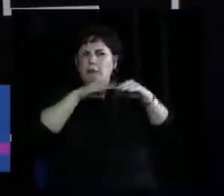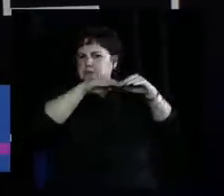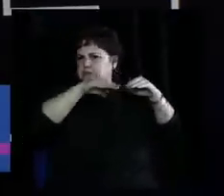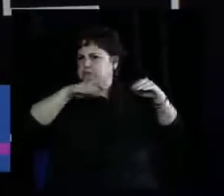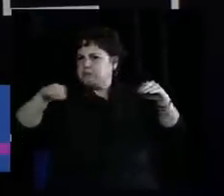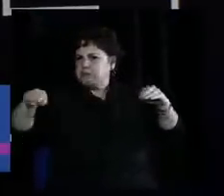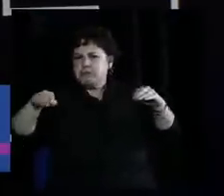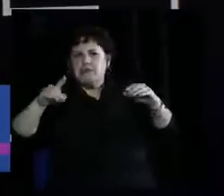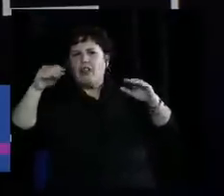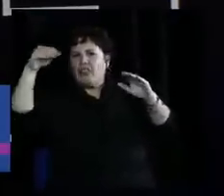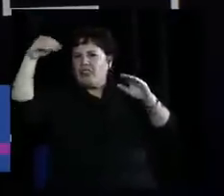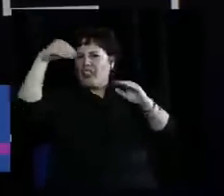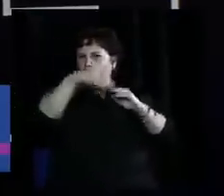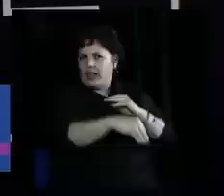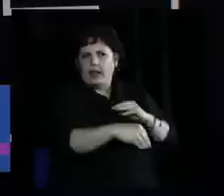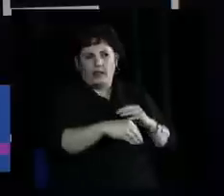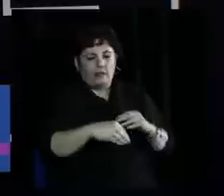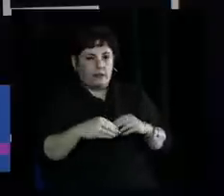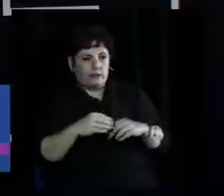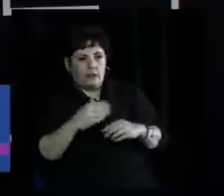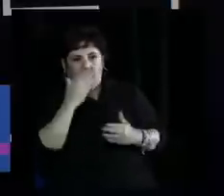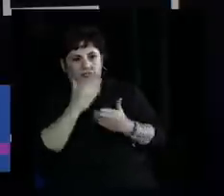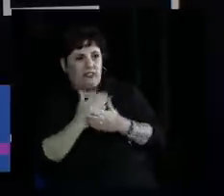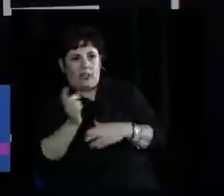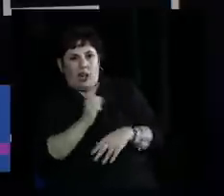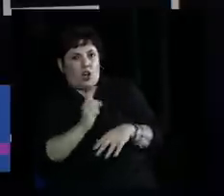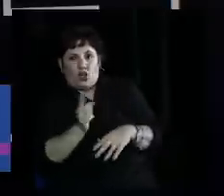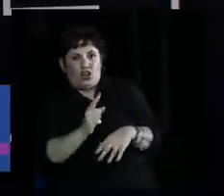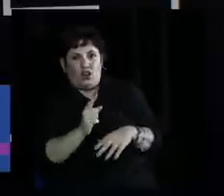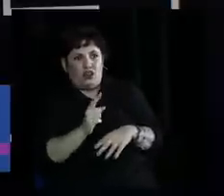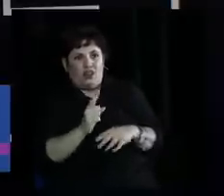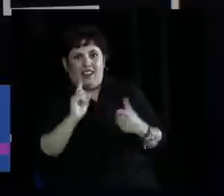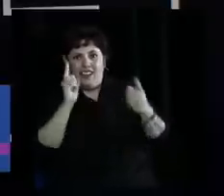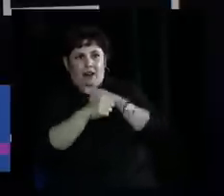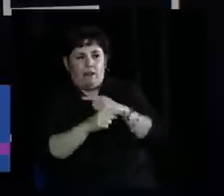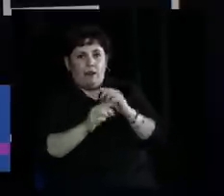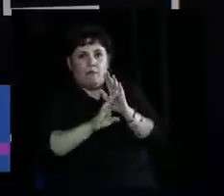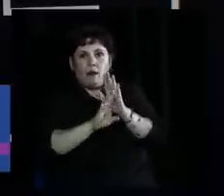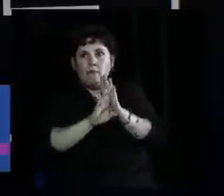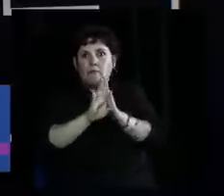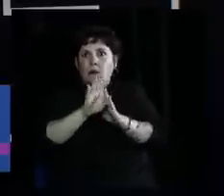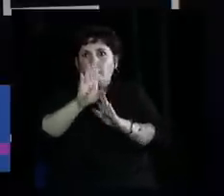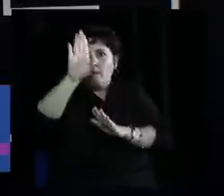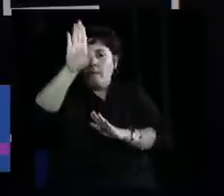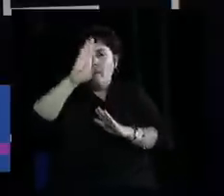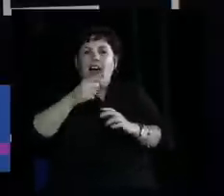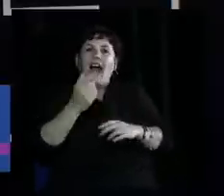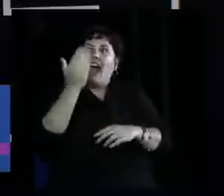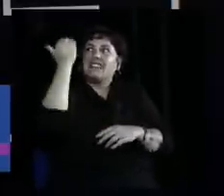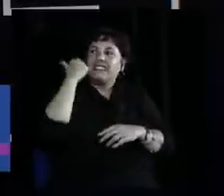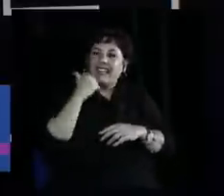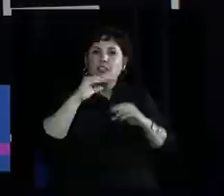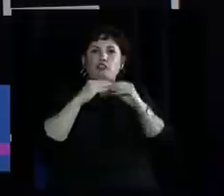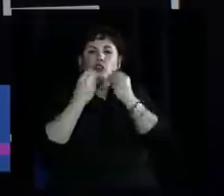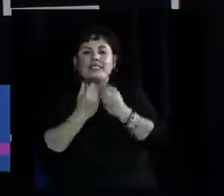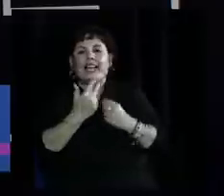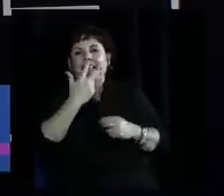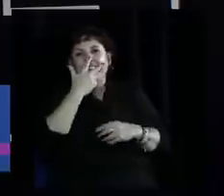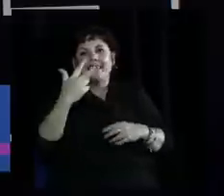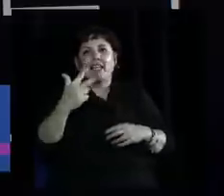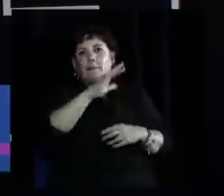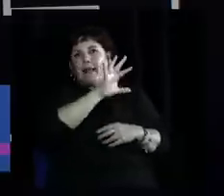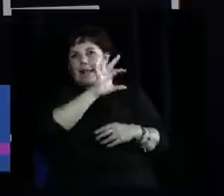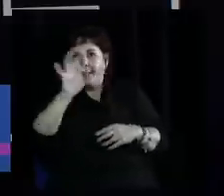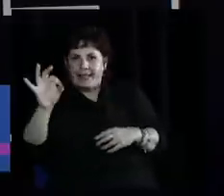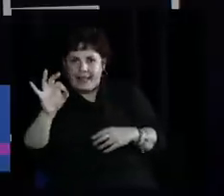declive, pero no solo no sucedió eso, sino que nuevamente están subiendo los casos. En el día de ayer, por ejemplo, se registraron 3.500 casos